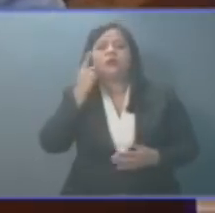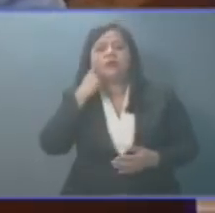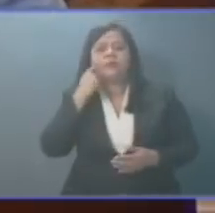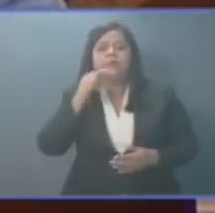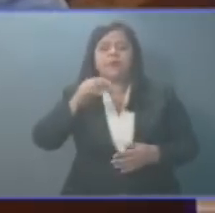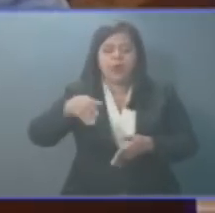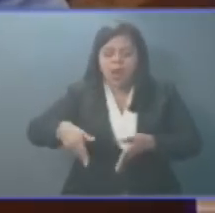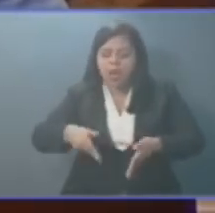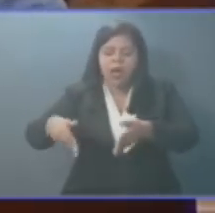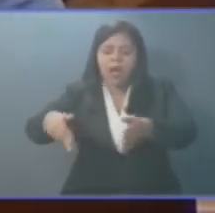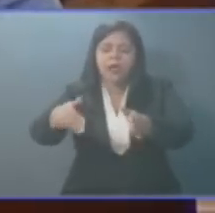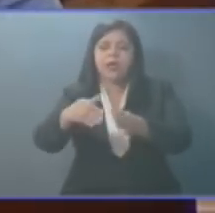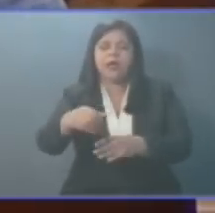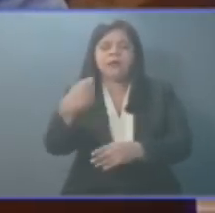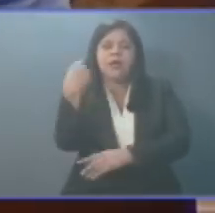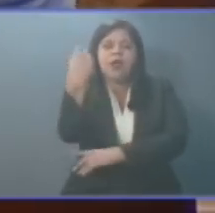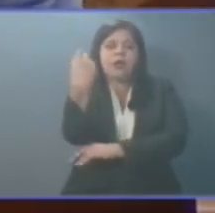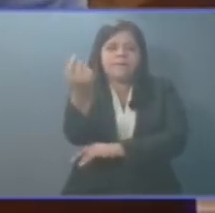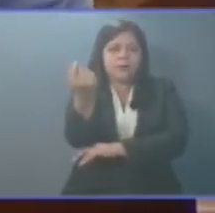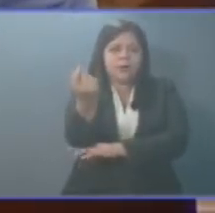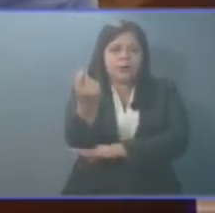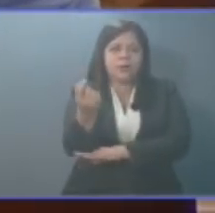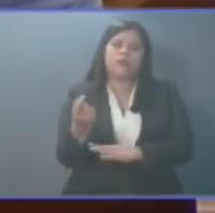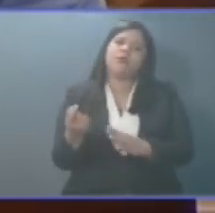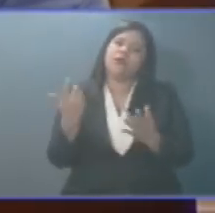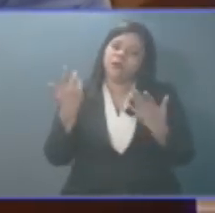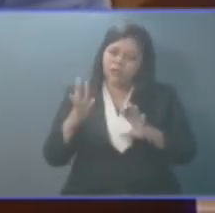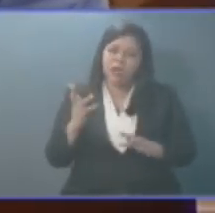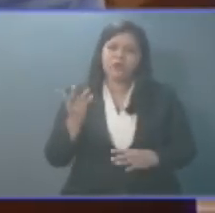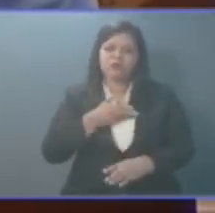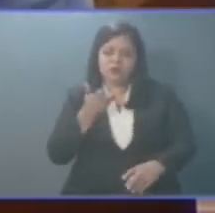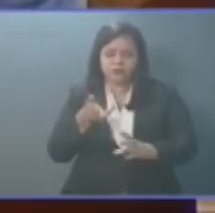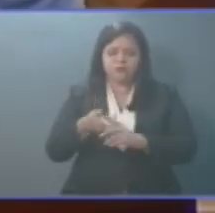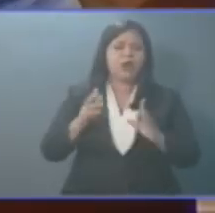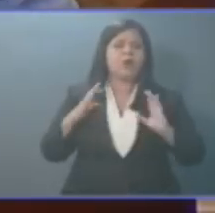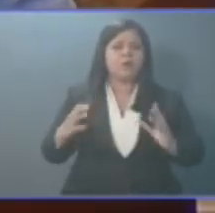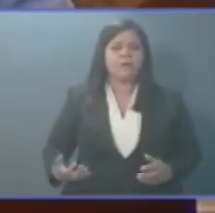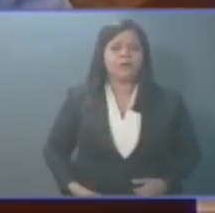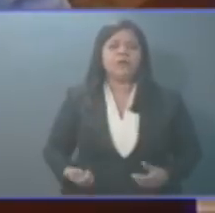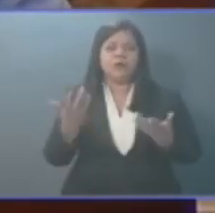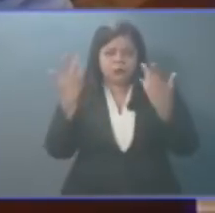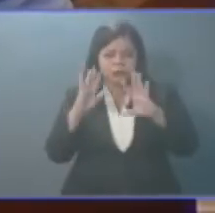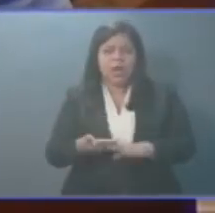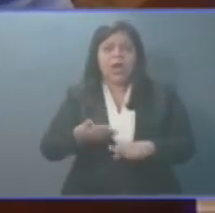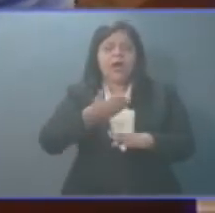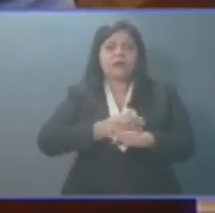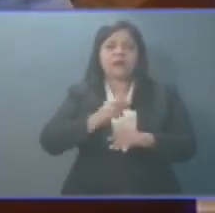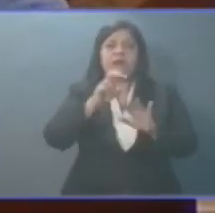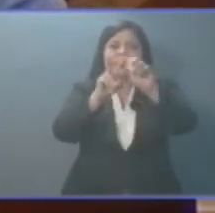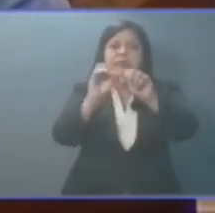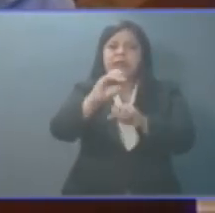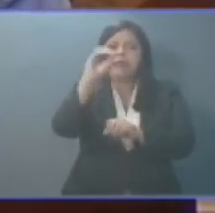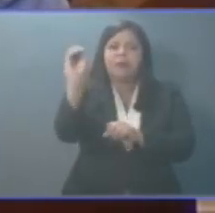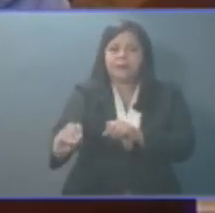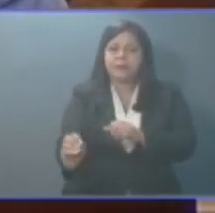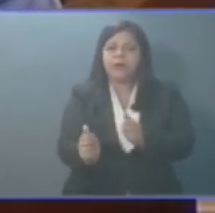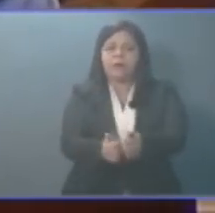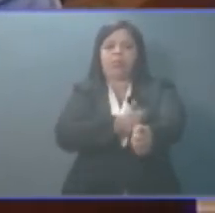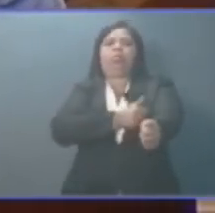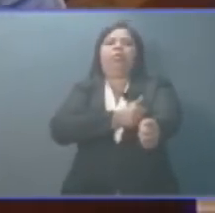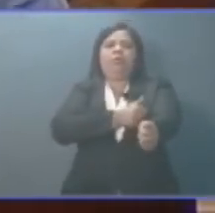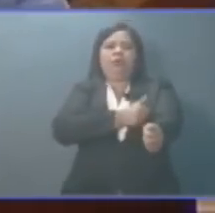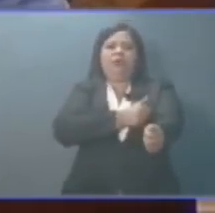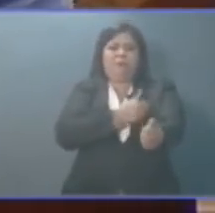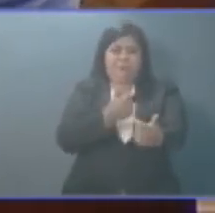Libertad. Cuando llegamos al gobierno, la obra tenía más del 70% de retraso. El punto más dramático